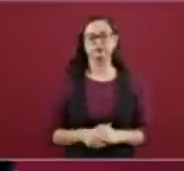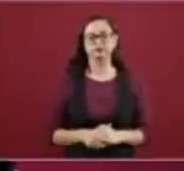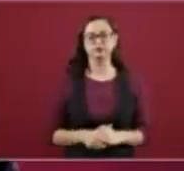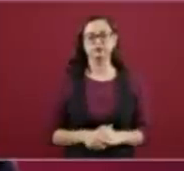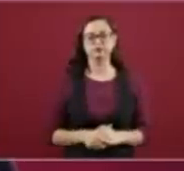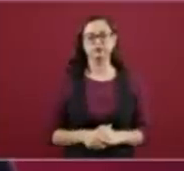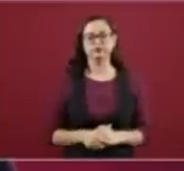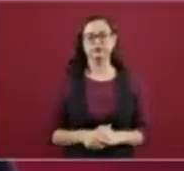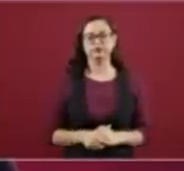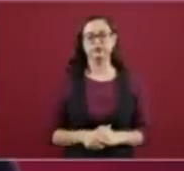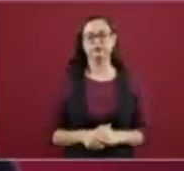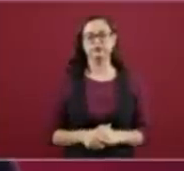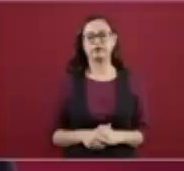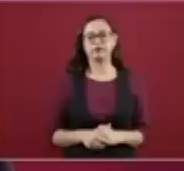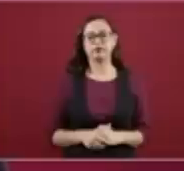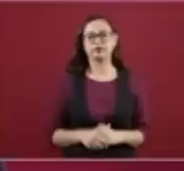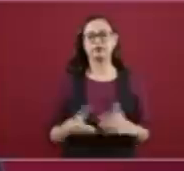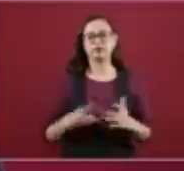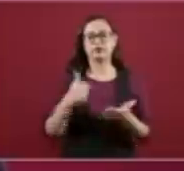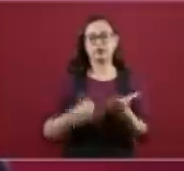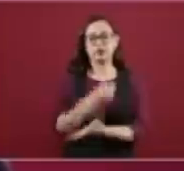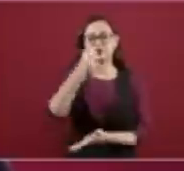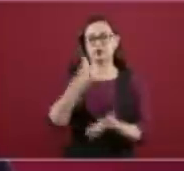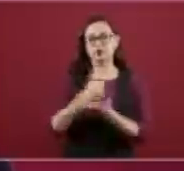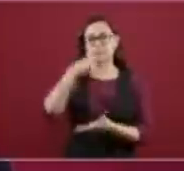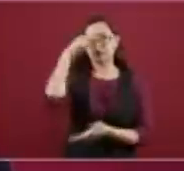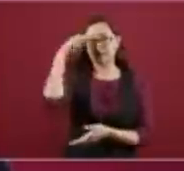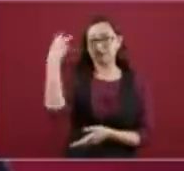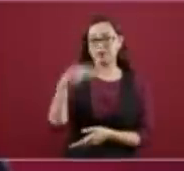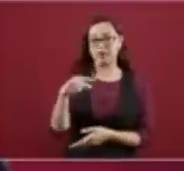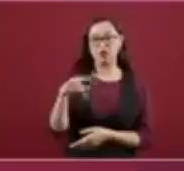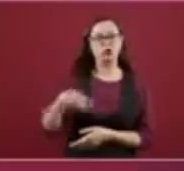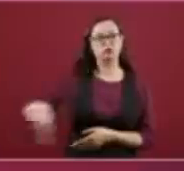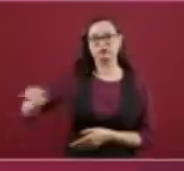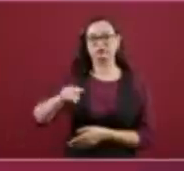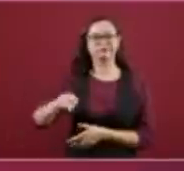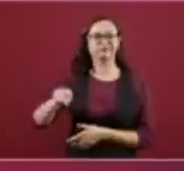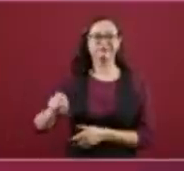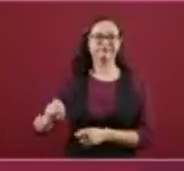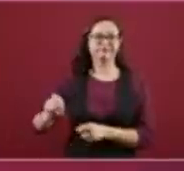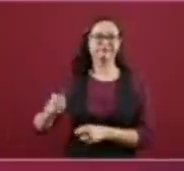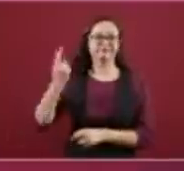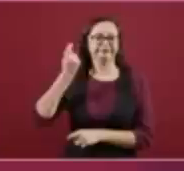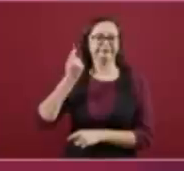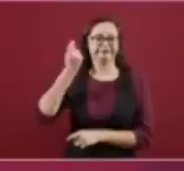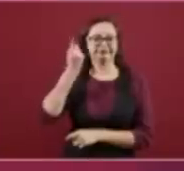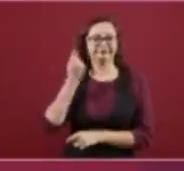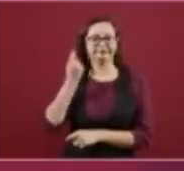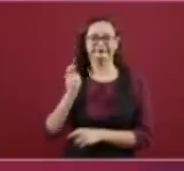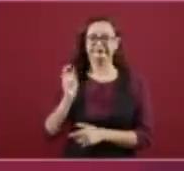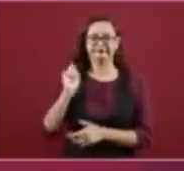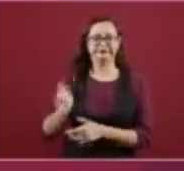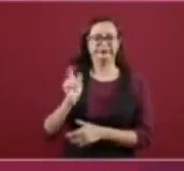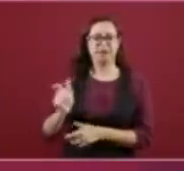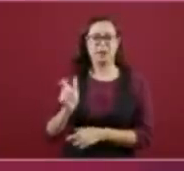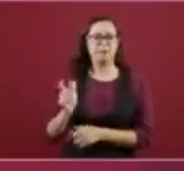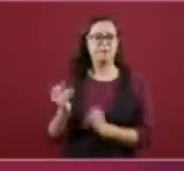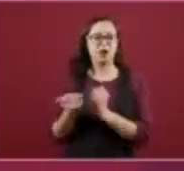La mayoría de los adultos mayores de la Ciudad de México ya recibía una cantidad